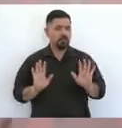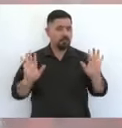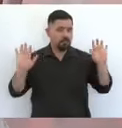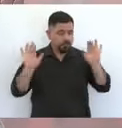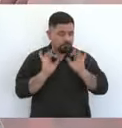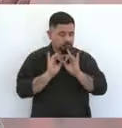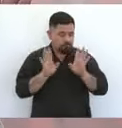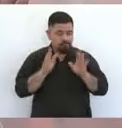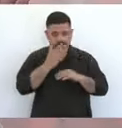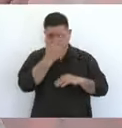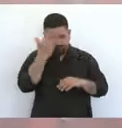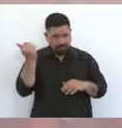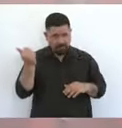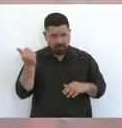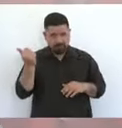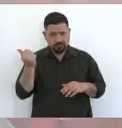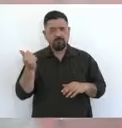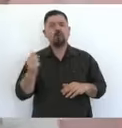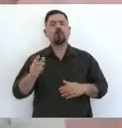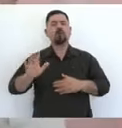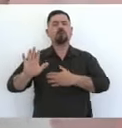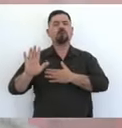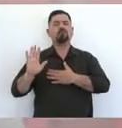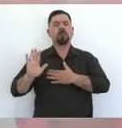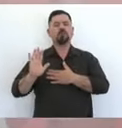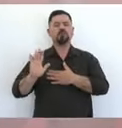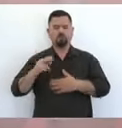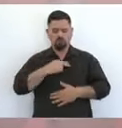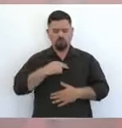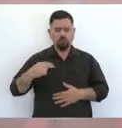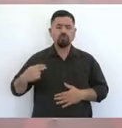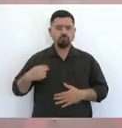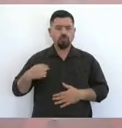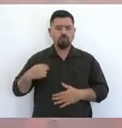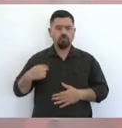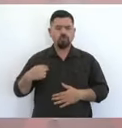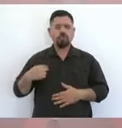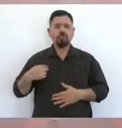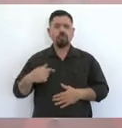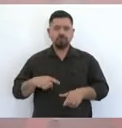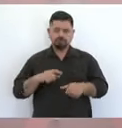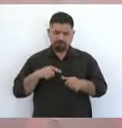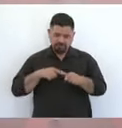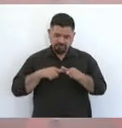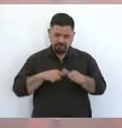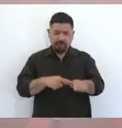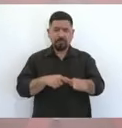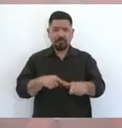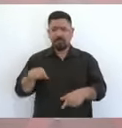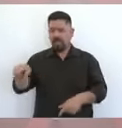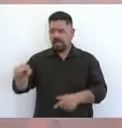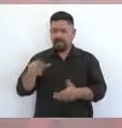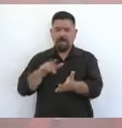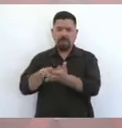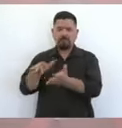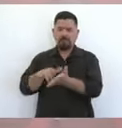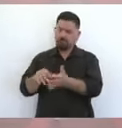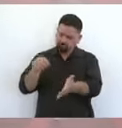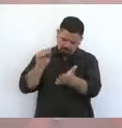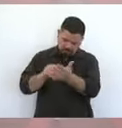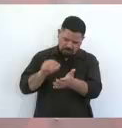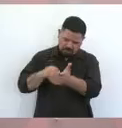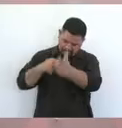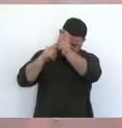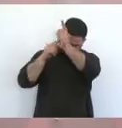sabemos, el compromiso es que mientras estemos, no va a faltar el apoyo.